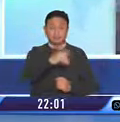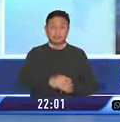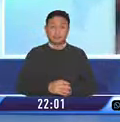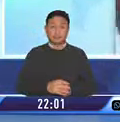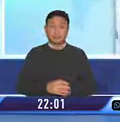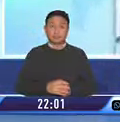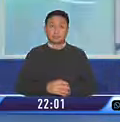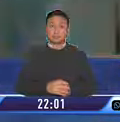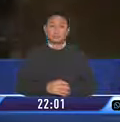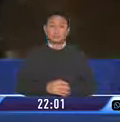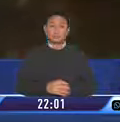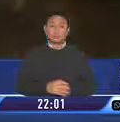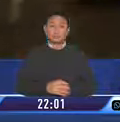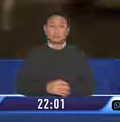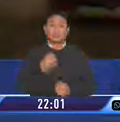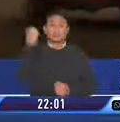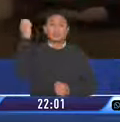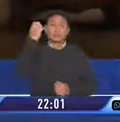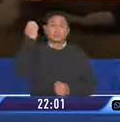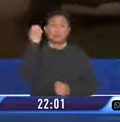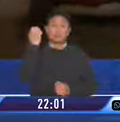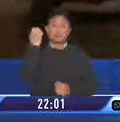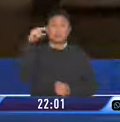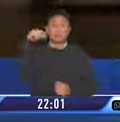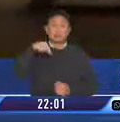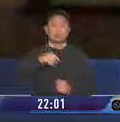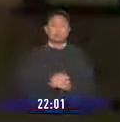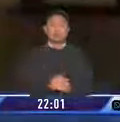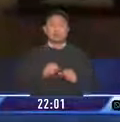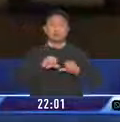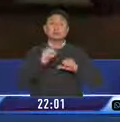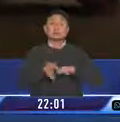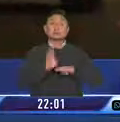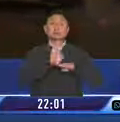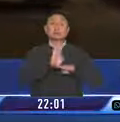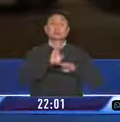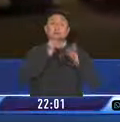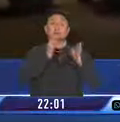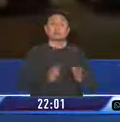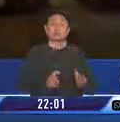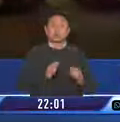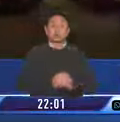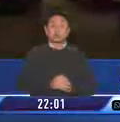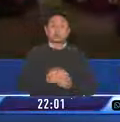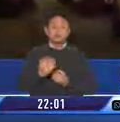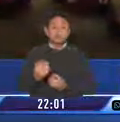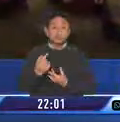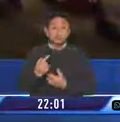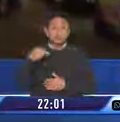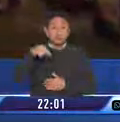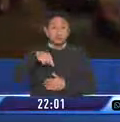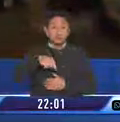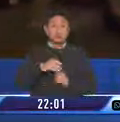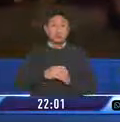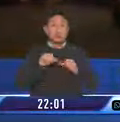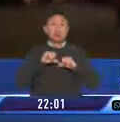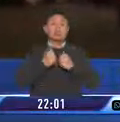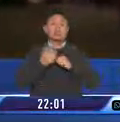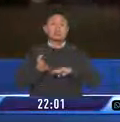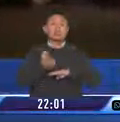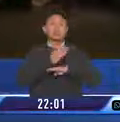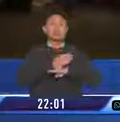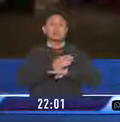están ambulancias y está la asambleísta. Asambleístas me reportan que estarían asambleístas que